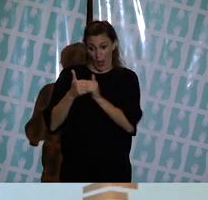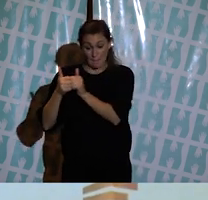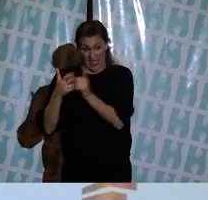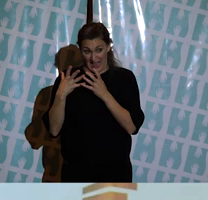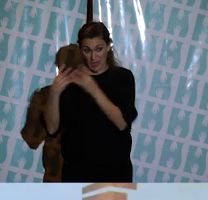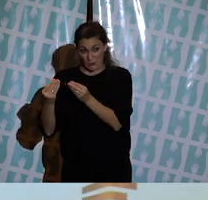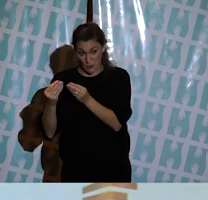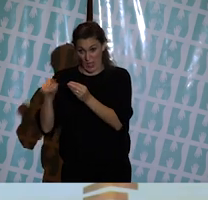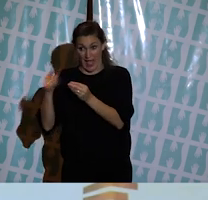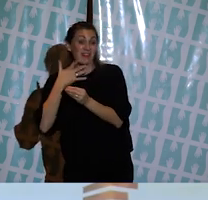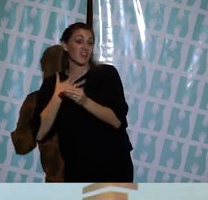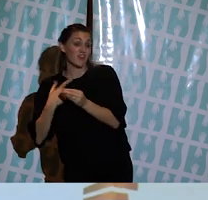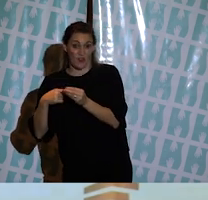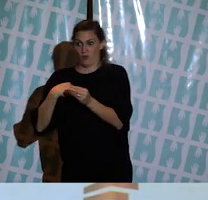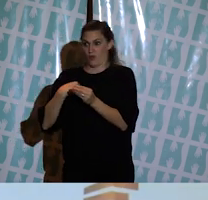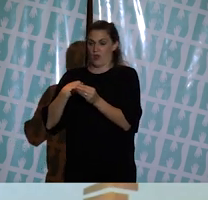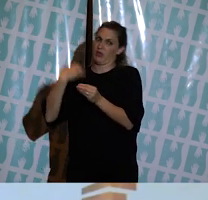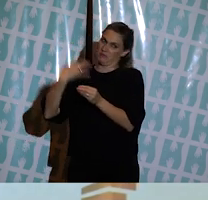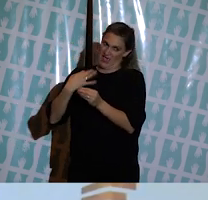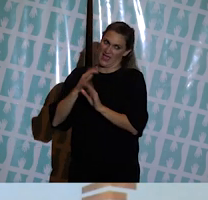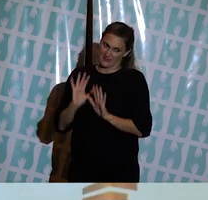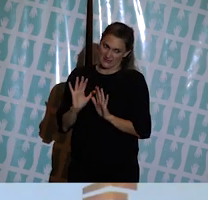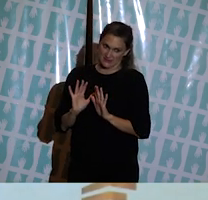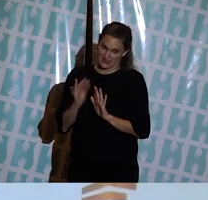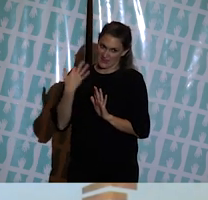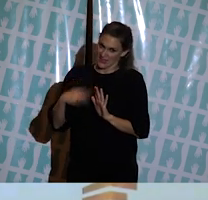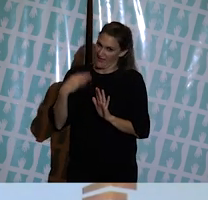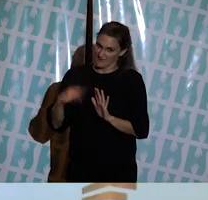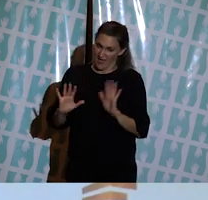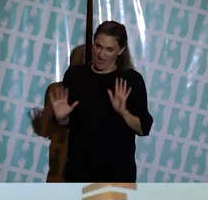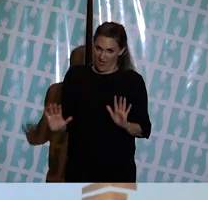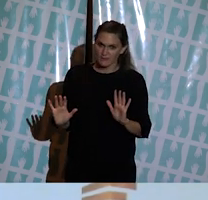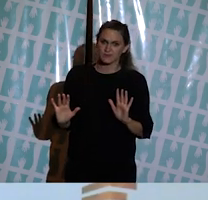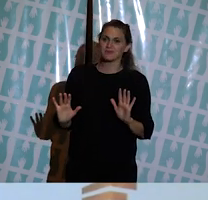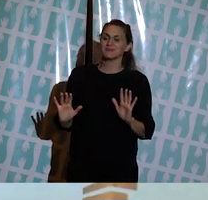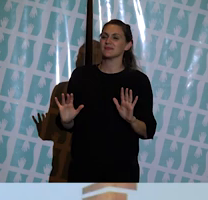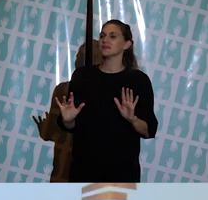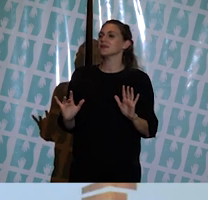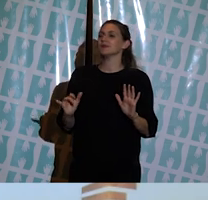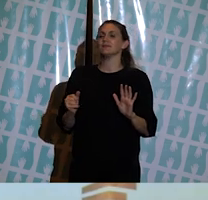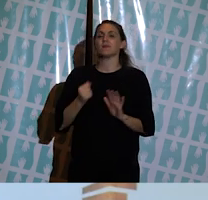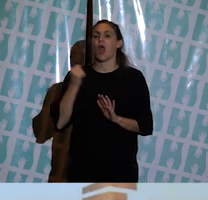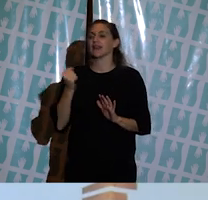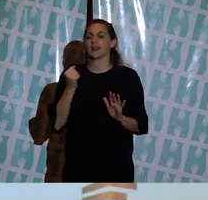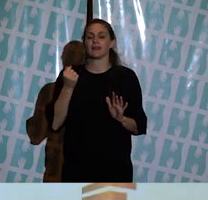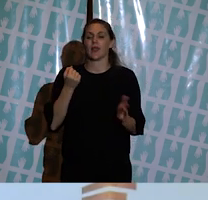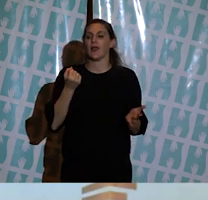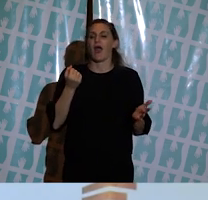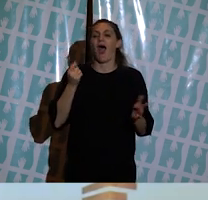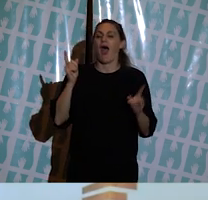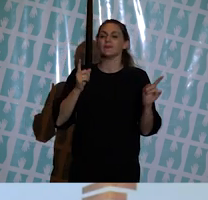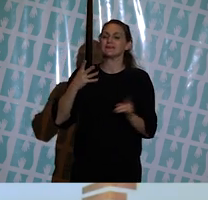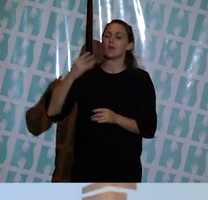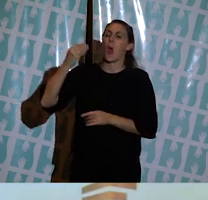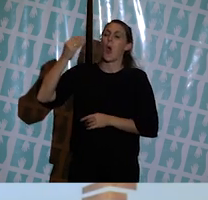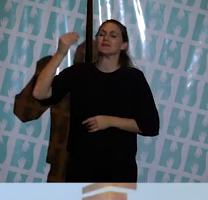tratar de mejorarse uno. Por eso no es conveniente muchas veces